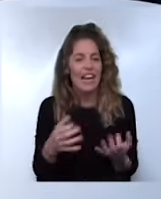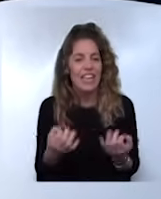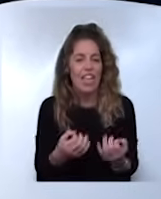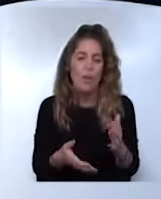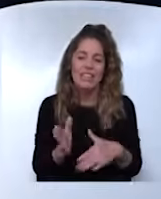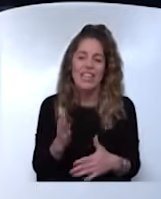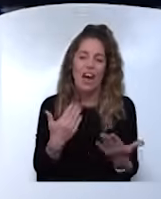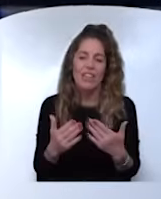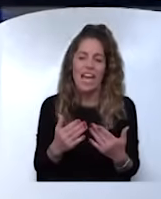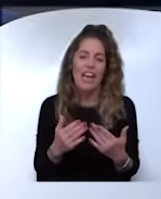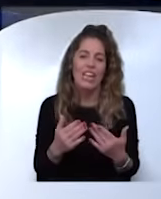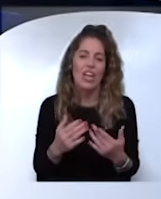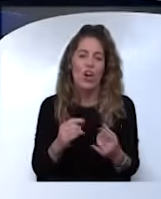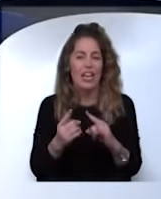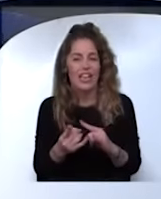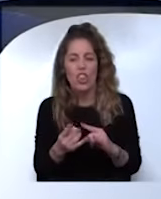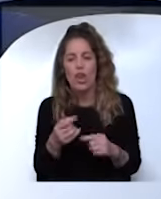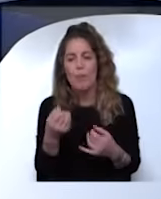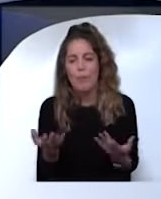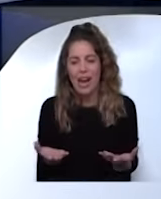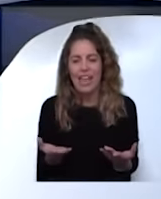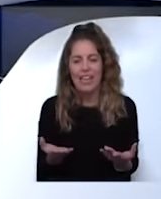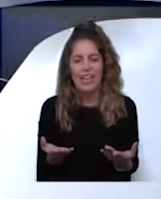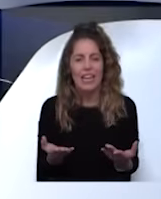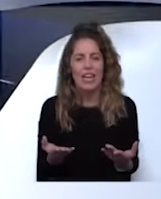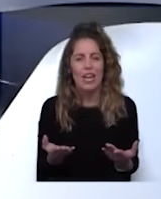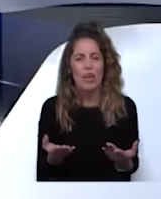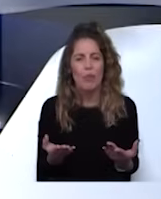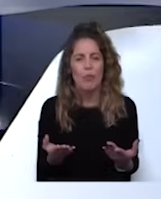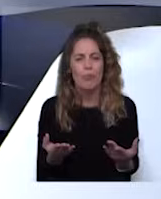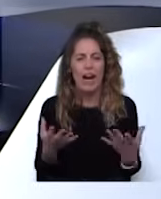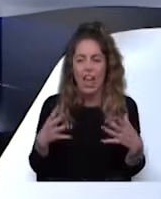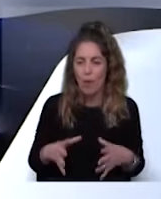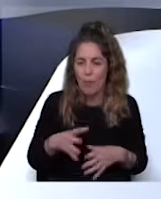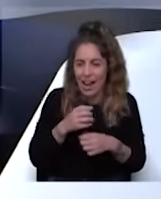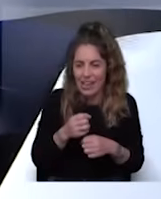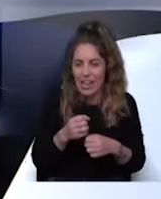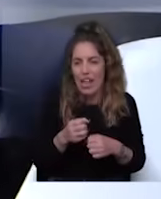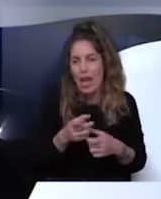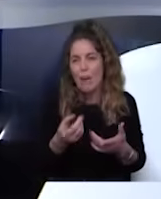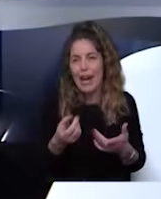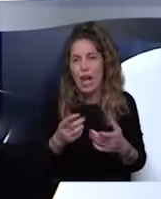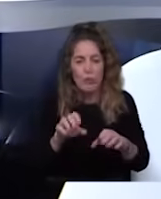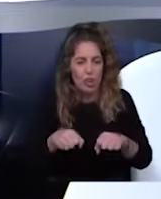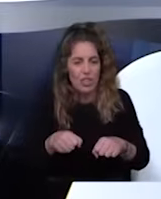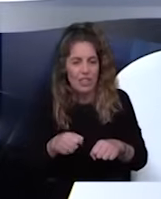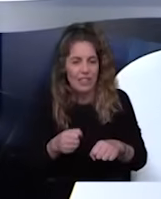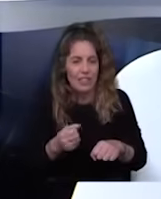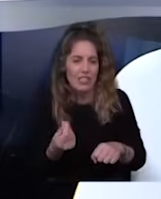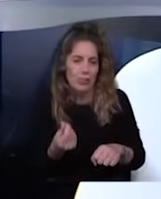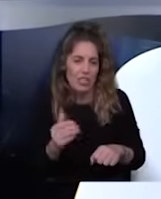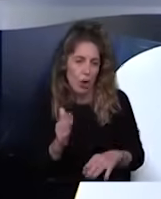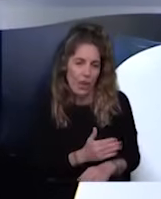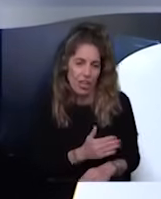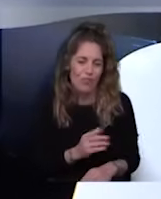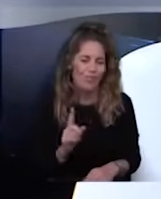hablar con los legisladores para que el airbag para motociclistas valga menos bueno no se está